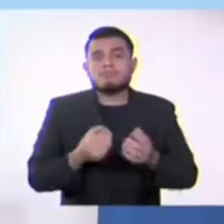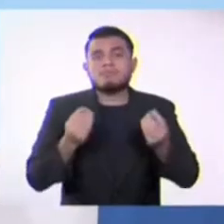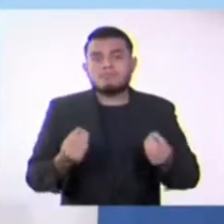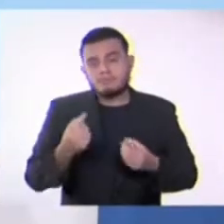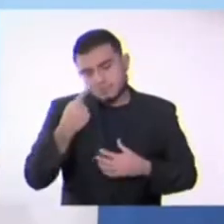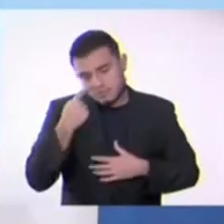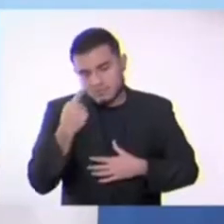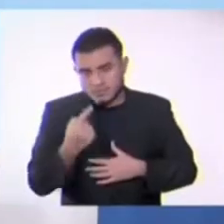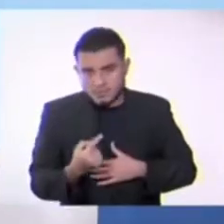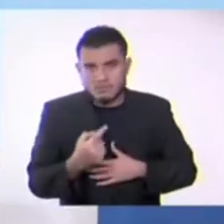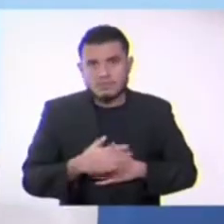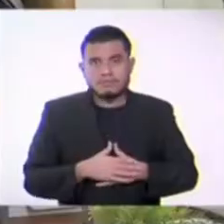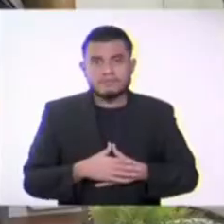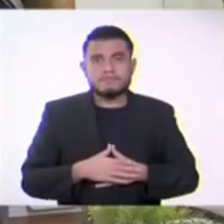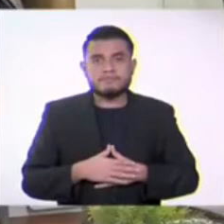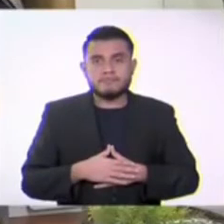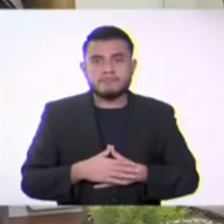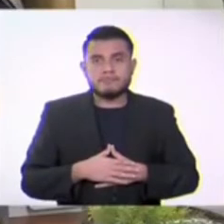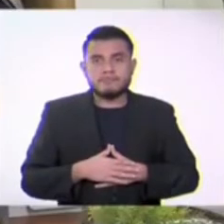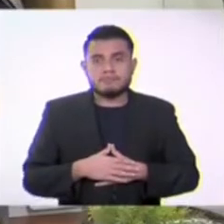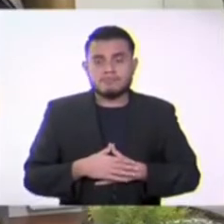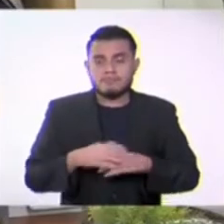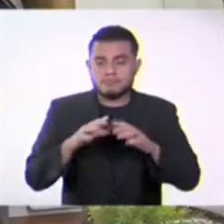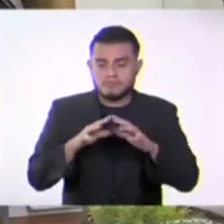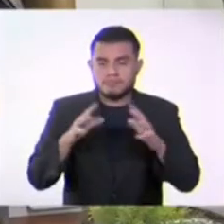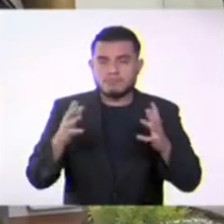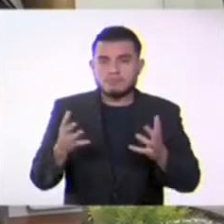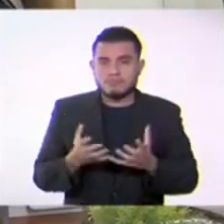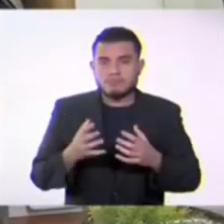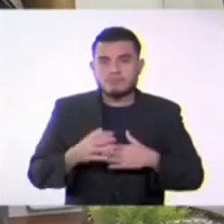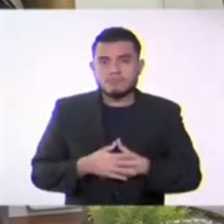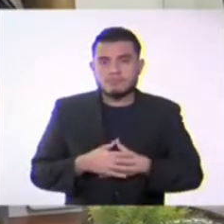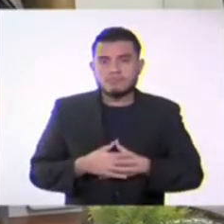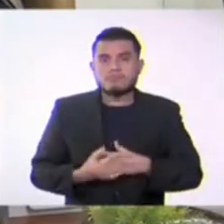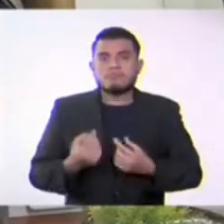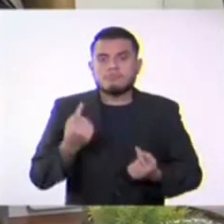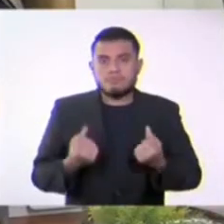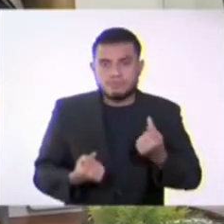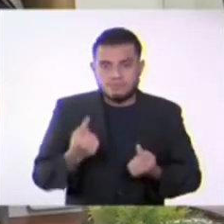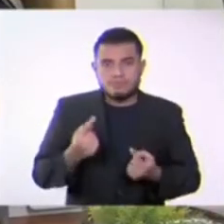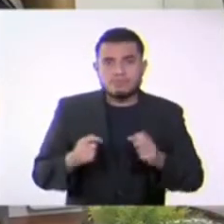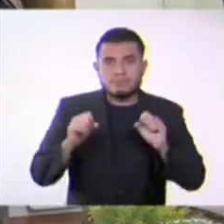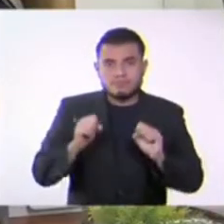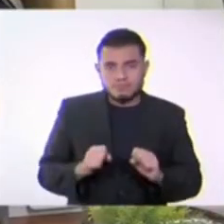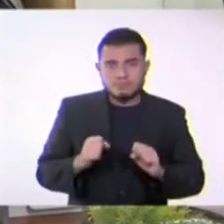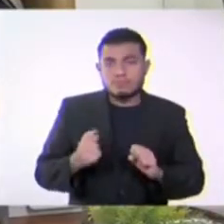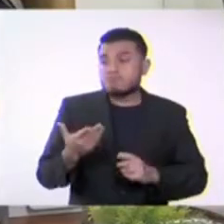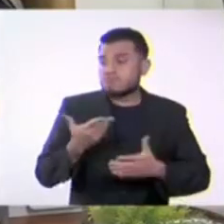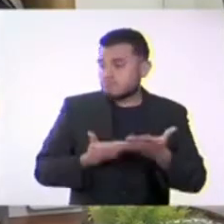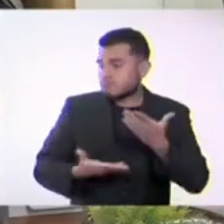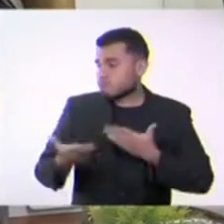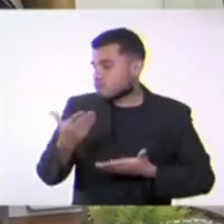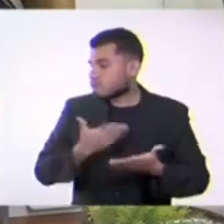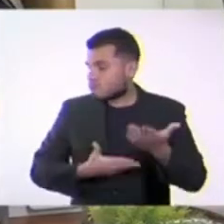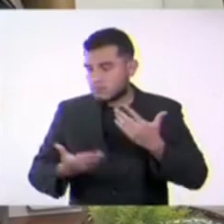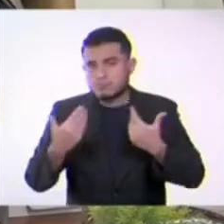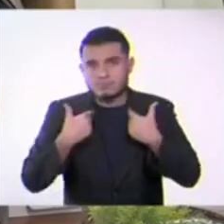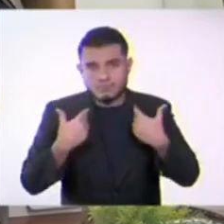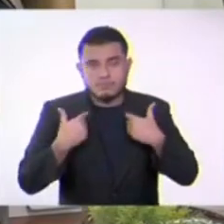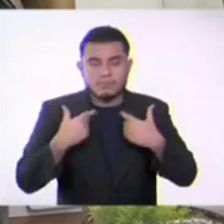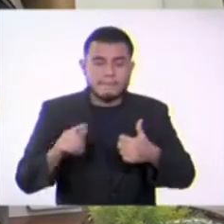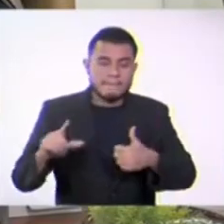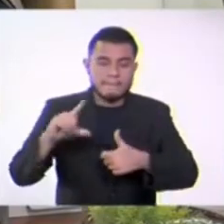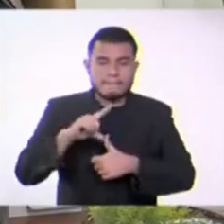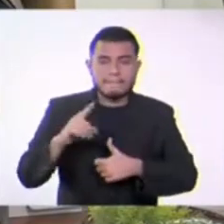región respecto a la mundialización? O sea, ¿cuáles son las posibilidades comerciales que tiene América Latina y si